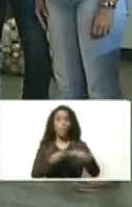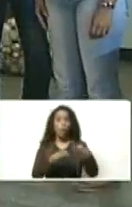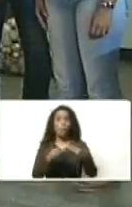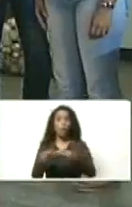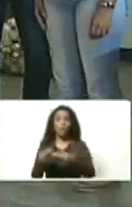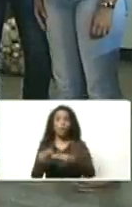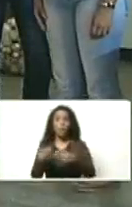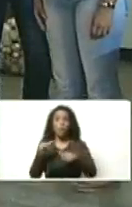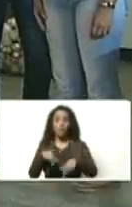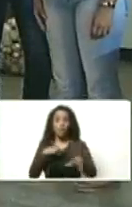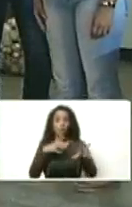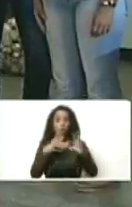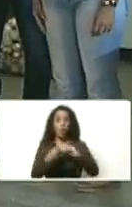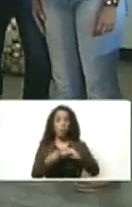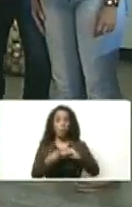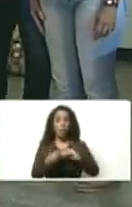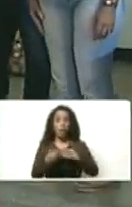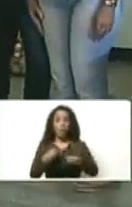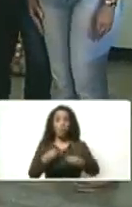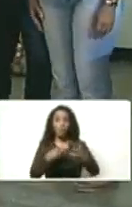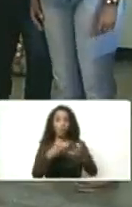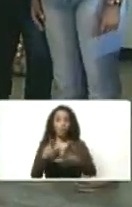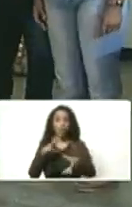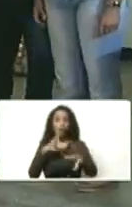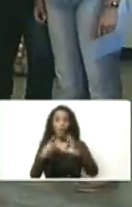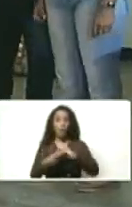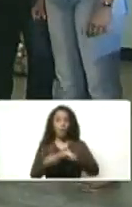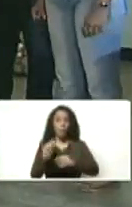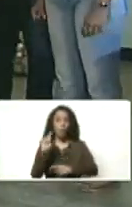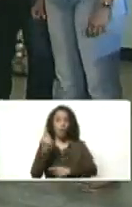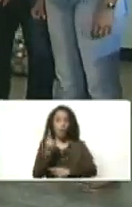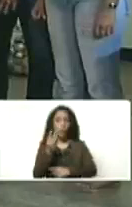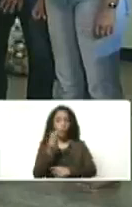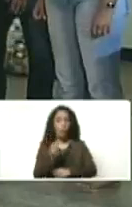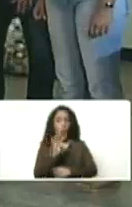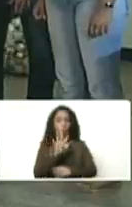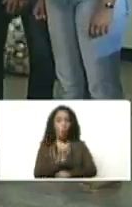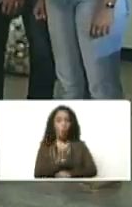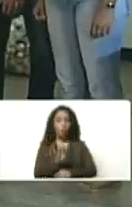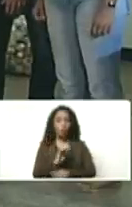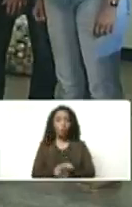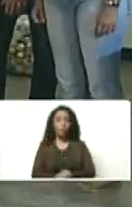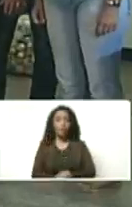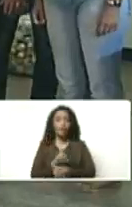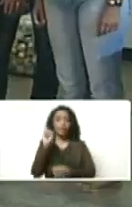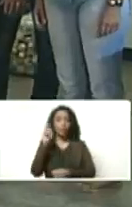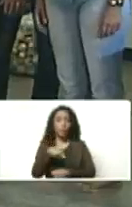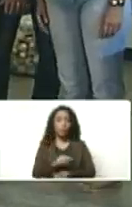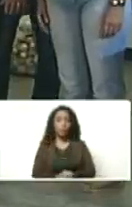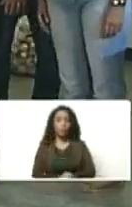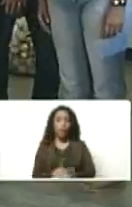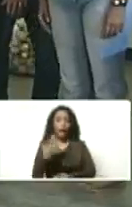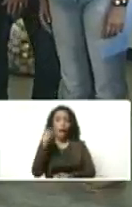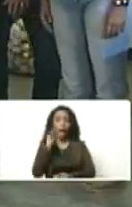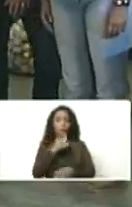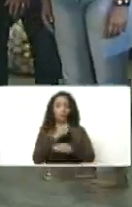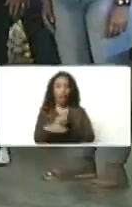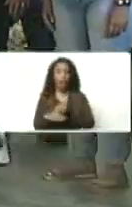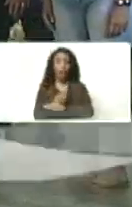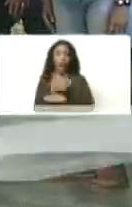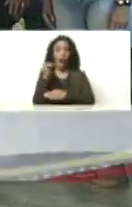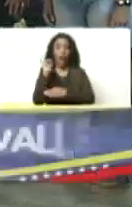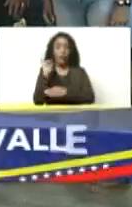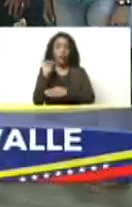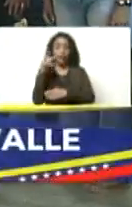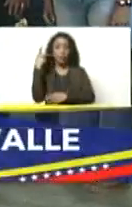pero es claro que va a ser la distribución de los claves del eje número 4 y también van a estar desde